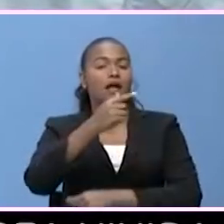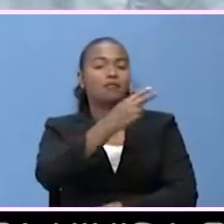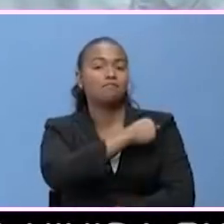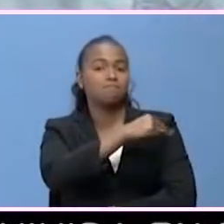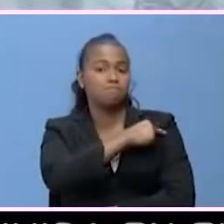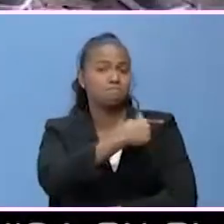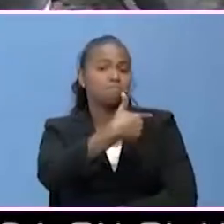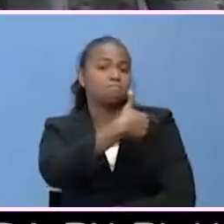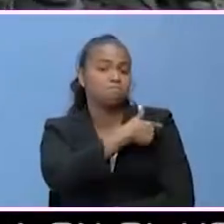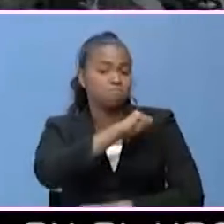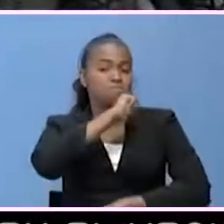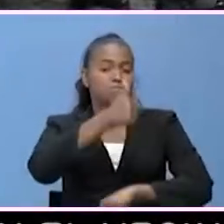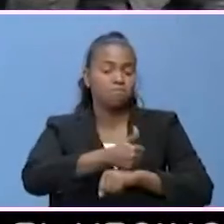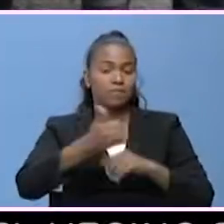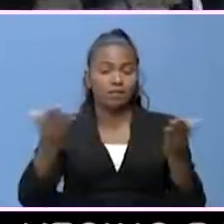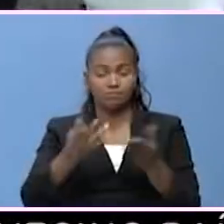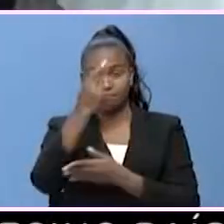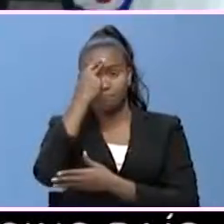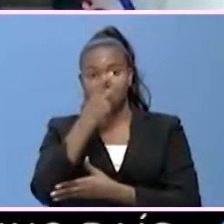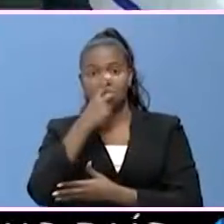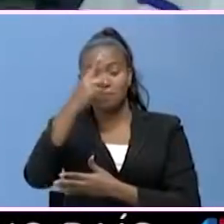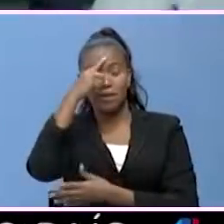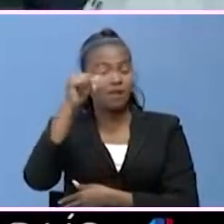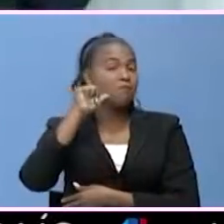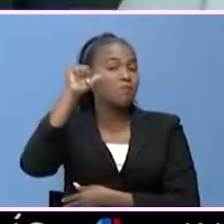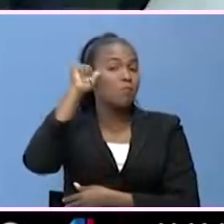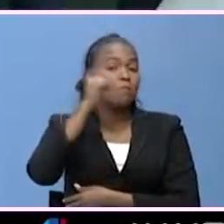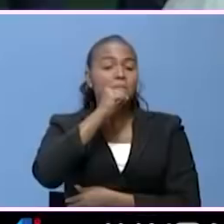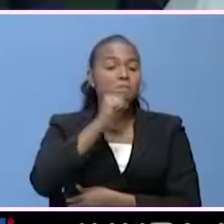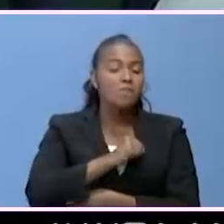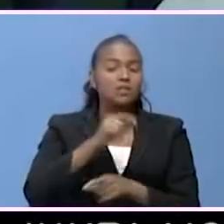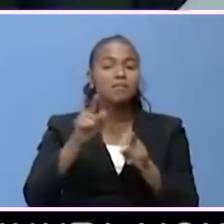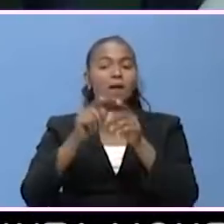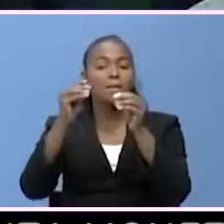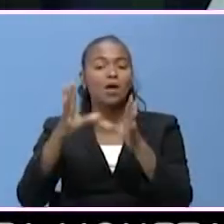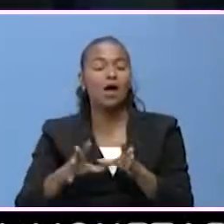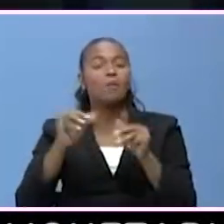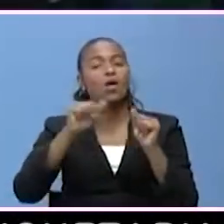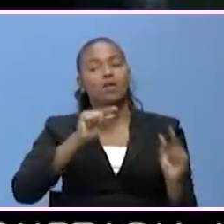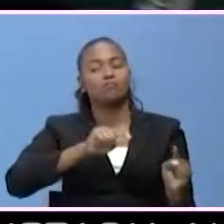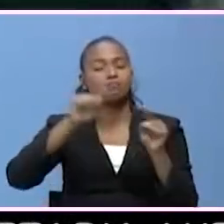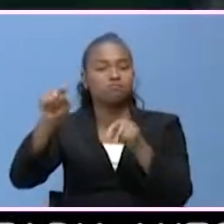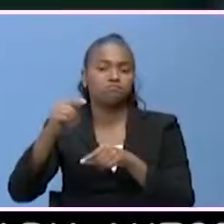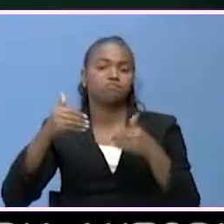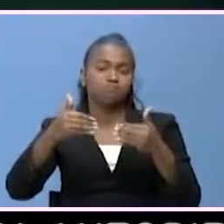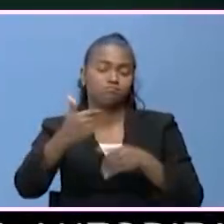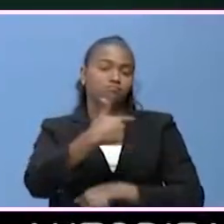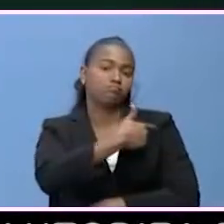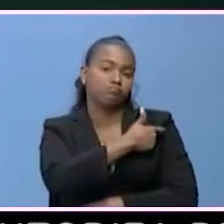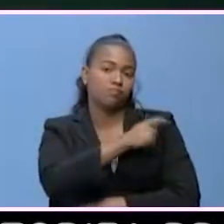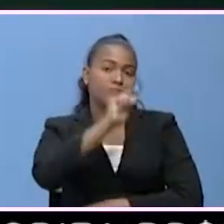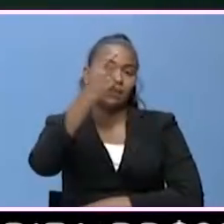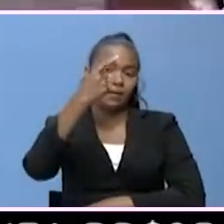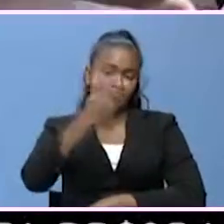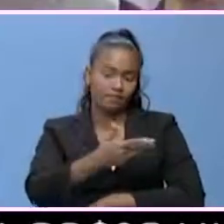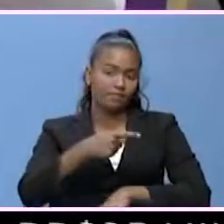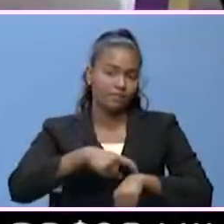habilitados a nivel nacional para que adultos mayores y maestros fuesen a recibir su primera dosis contra el